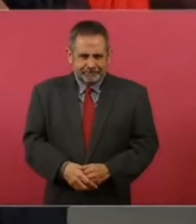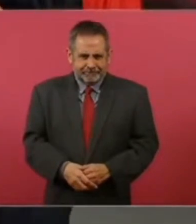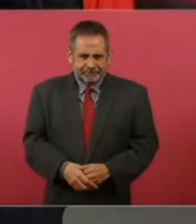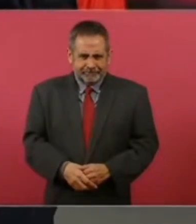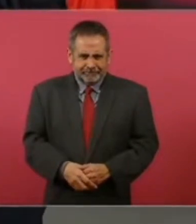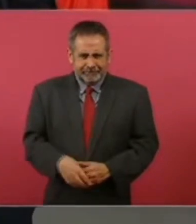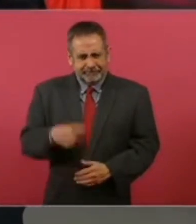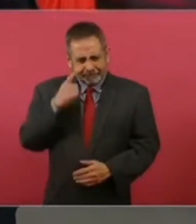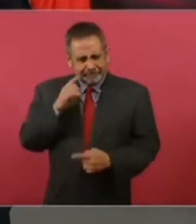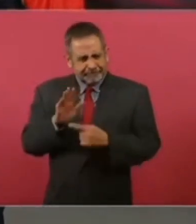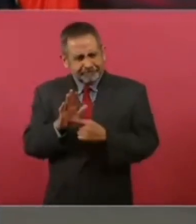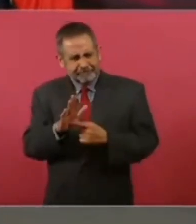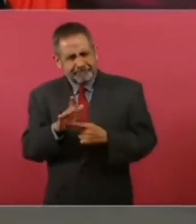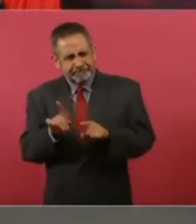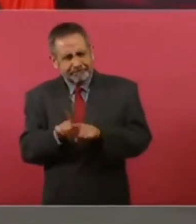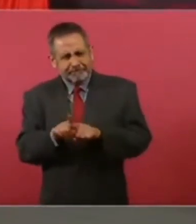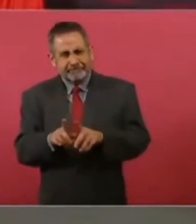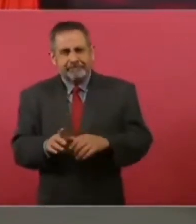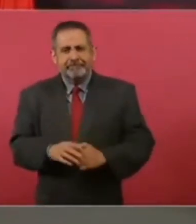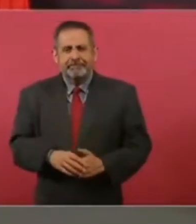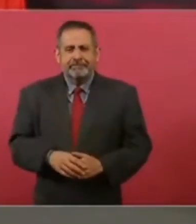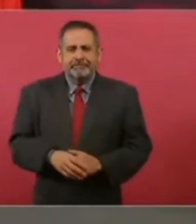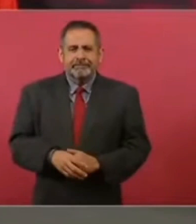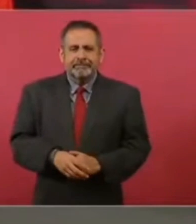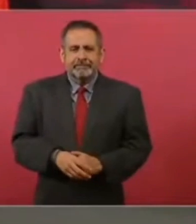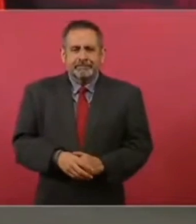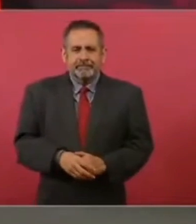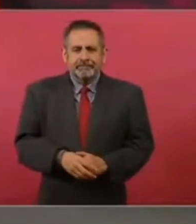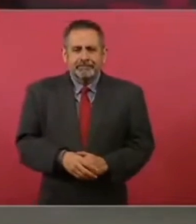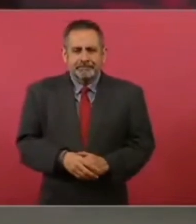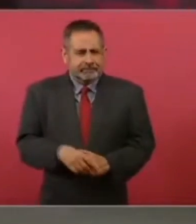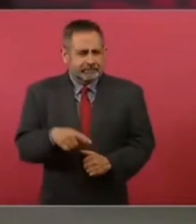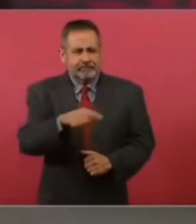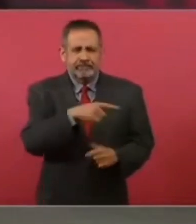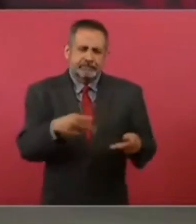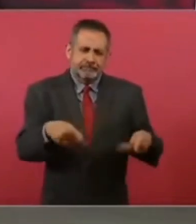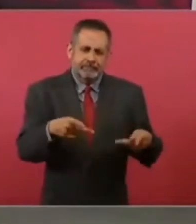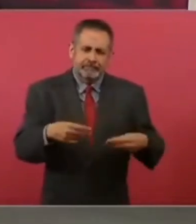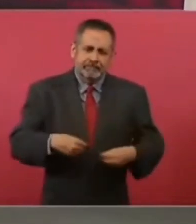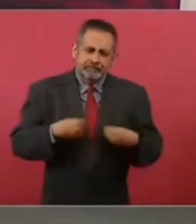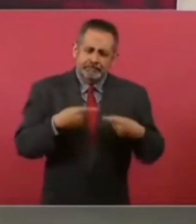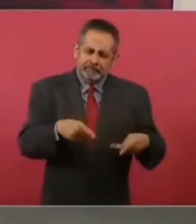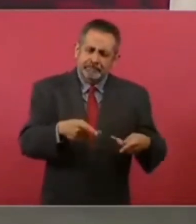Esto lo hago también por, ¿saben por qué? Por los que viven de esto.